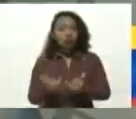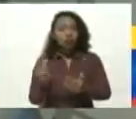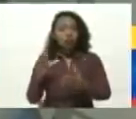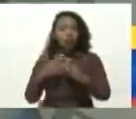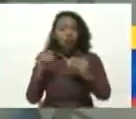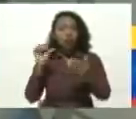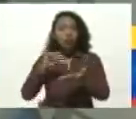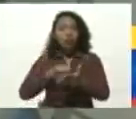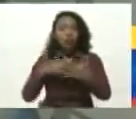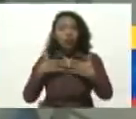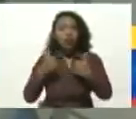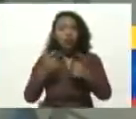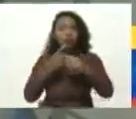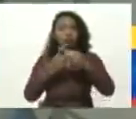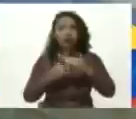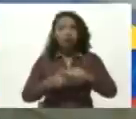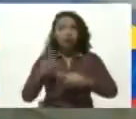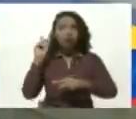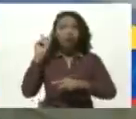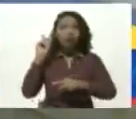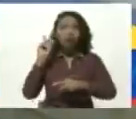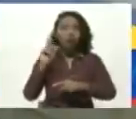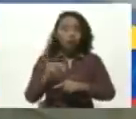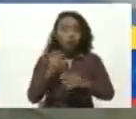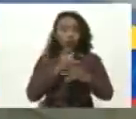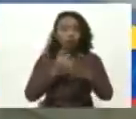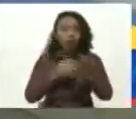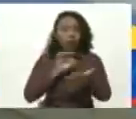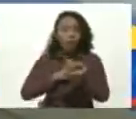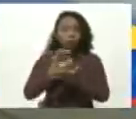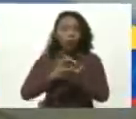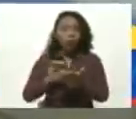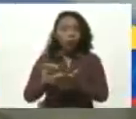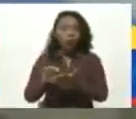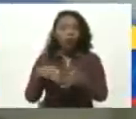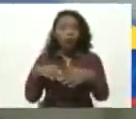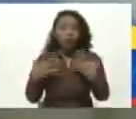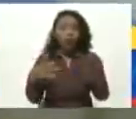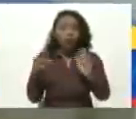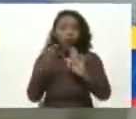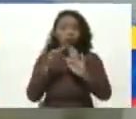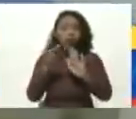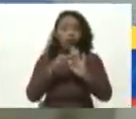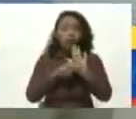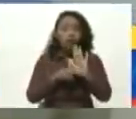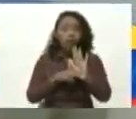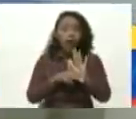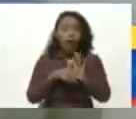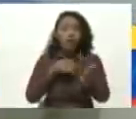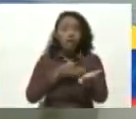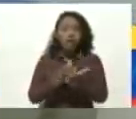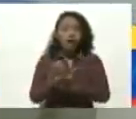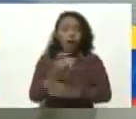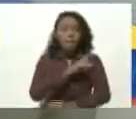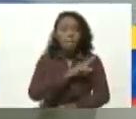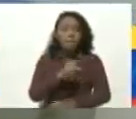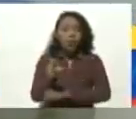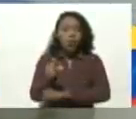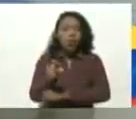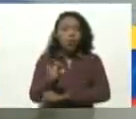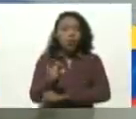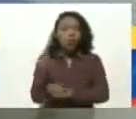salud, que se suman también a las líneas estratégicas de las normas de fiel cumplimiento, como usted